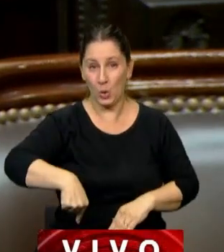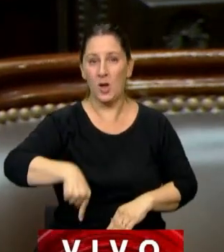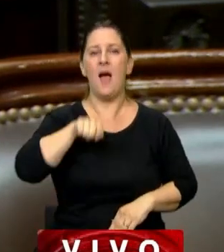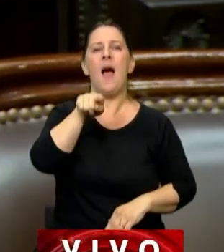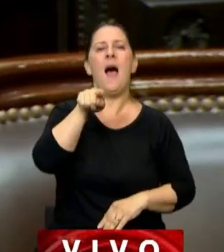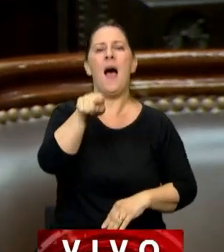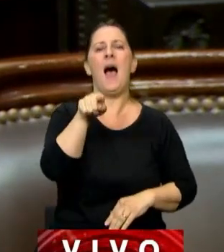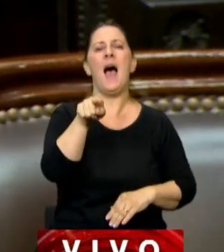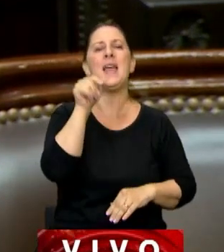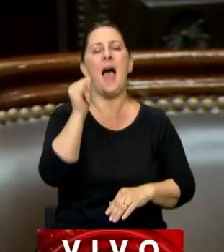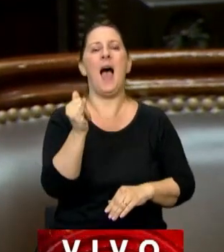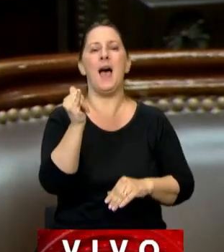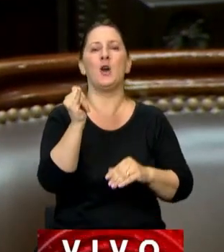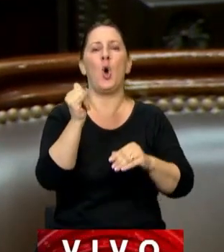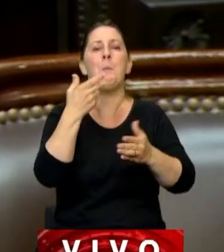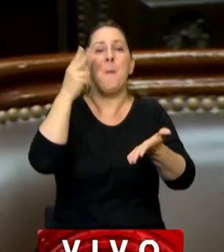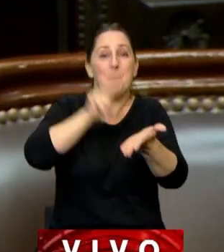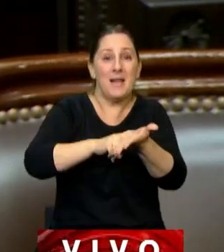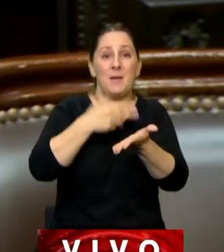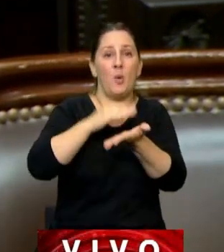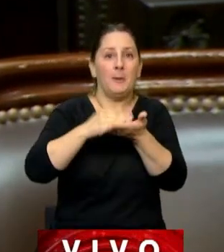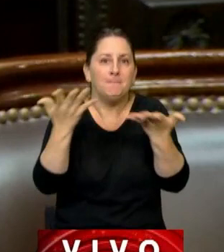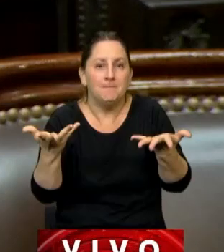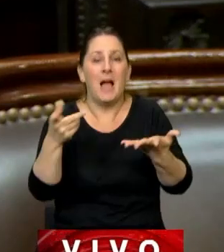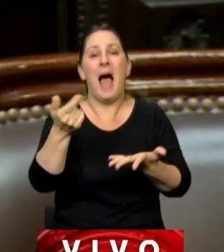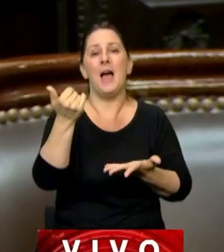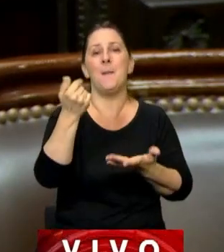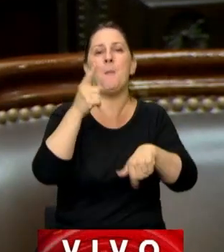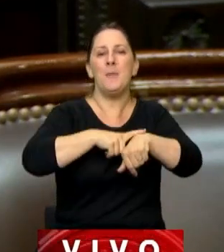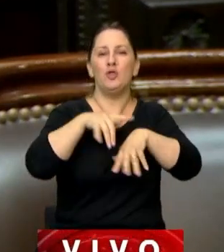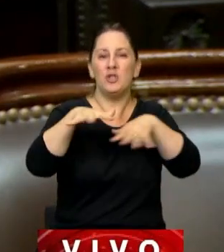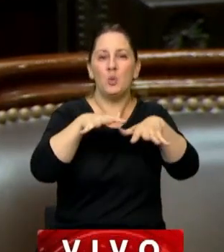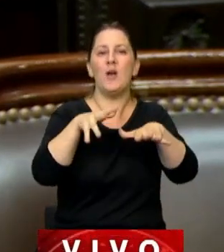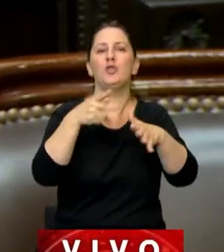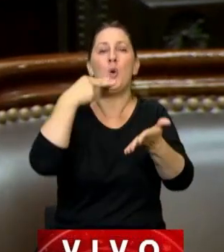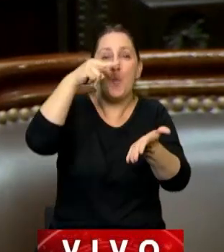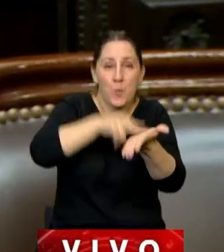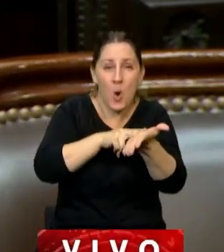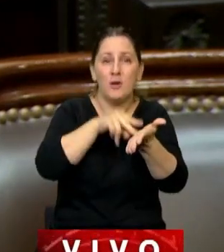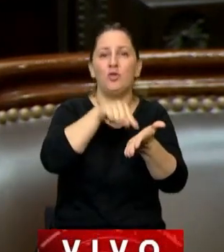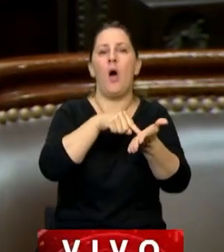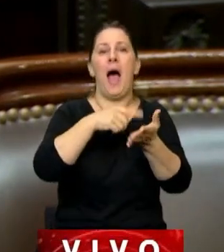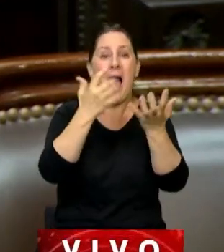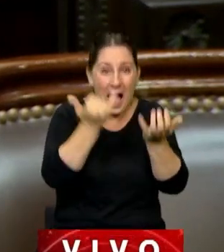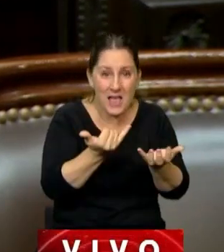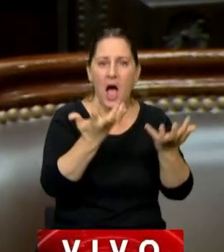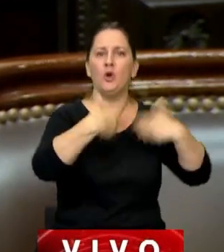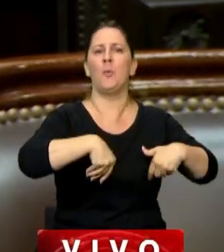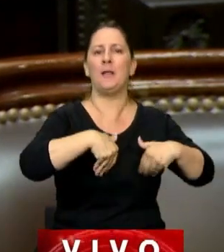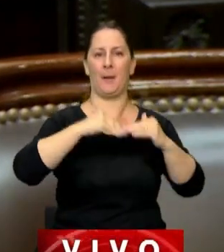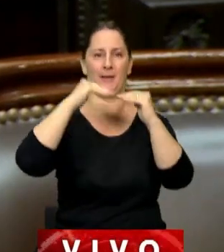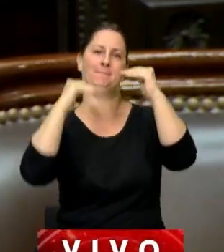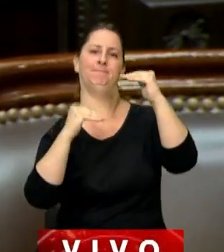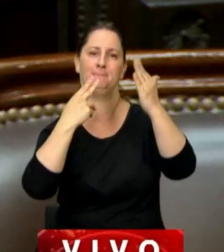ha provocado un ahuecamiento de la base imponible. Cuando existen ahuecamientos de la base imponible, inmediatamente existen asimetrías